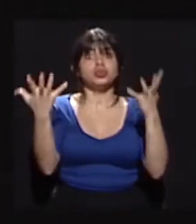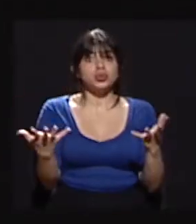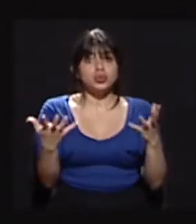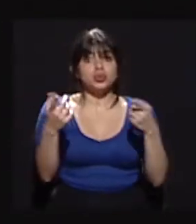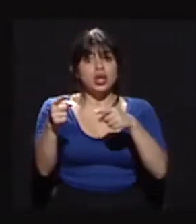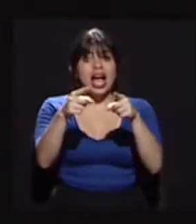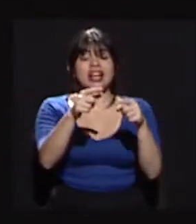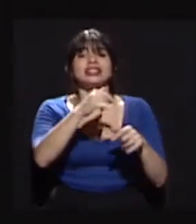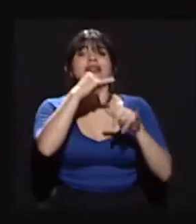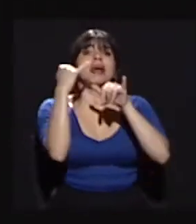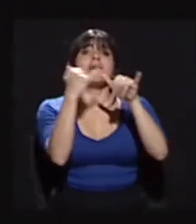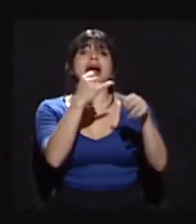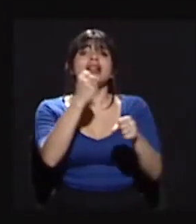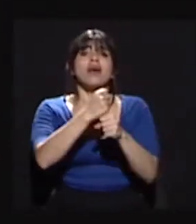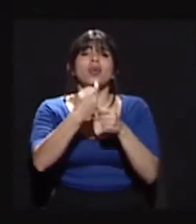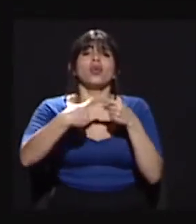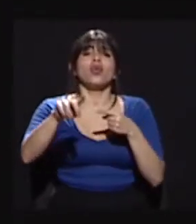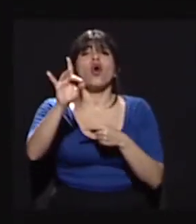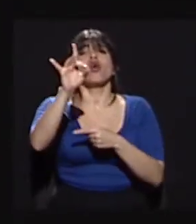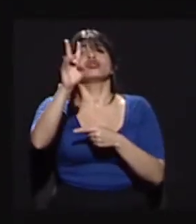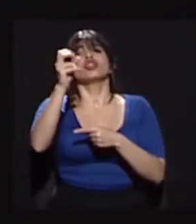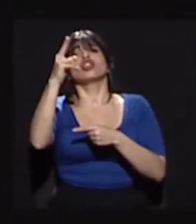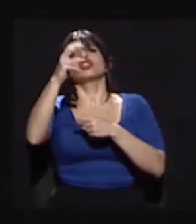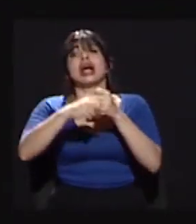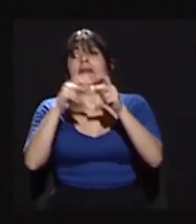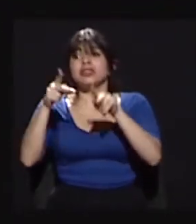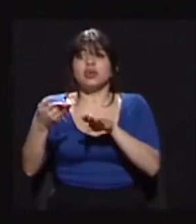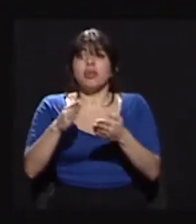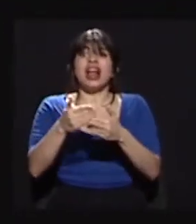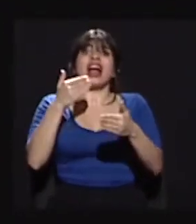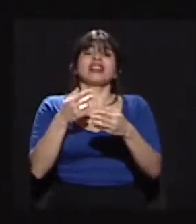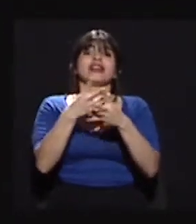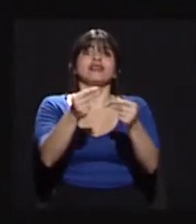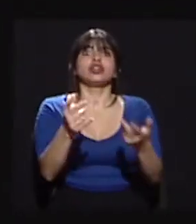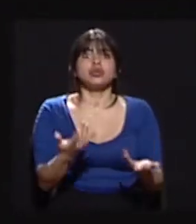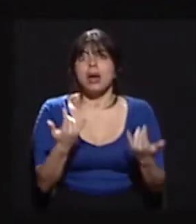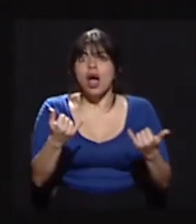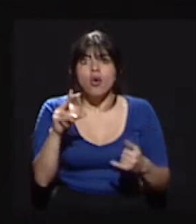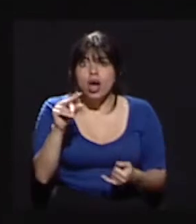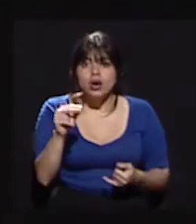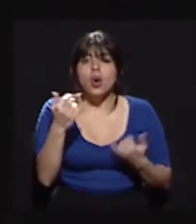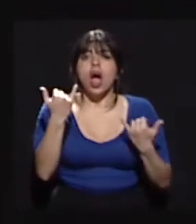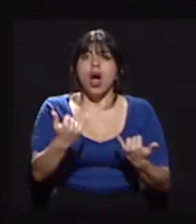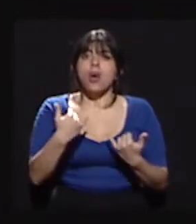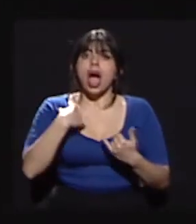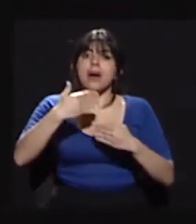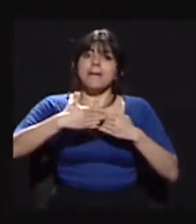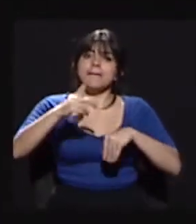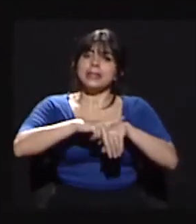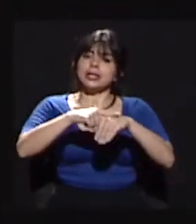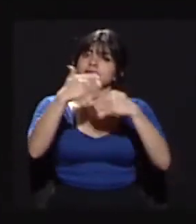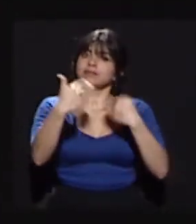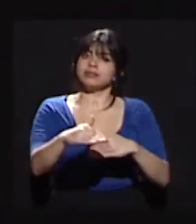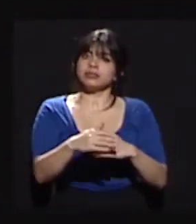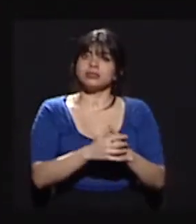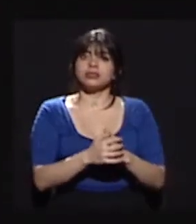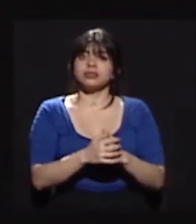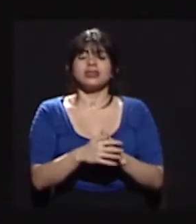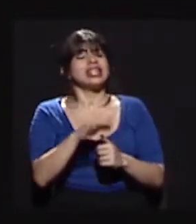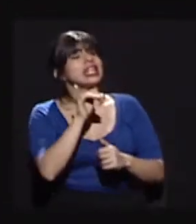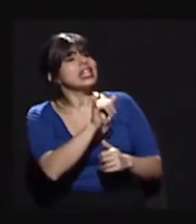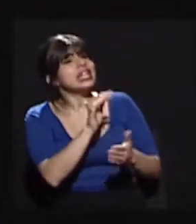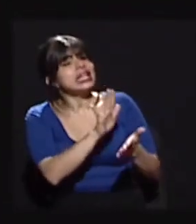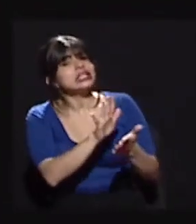de demandas laborales que duraron ocho o doce años se moría la gente antes de que estuvieran resueltos ahora no ahora va a haber un plazo acotado y eso